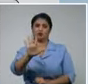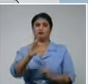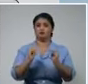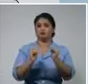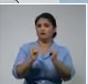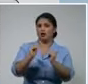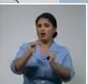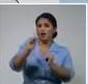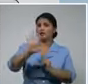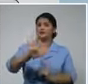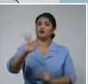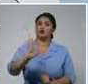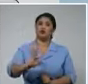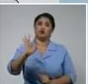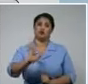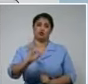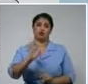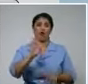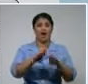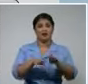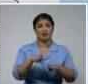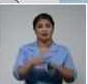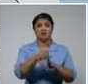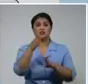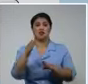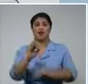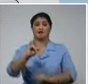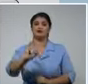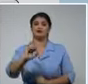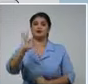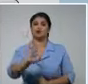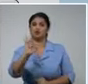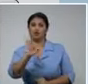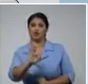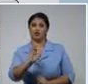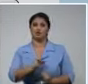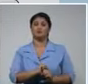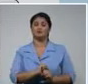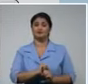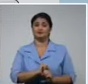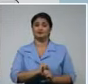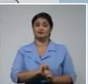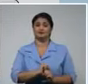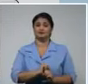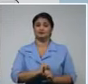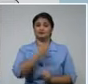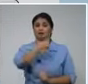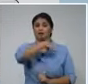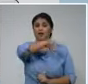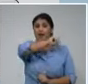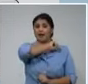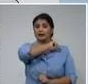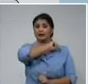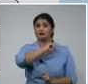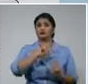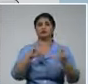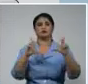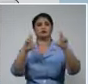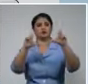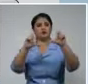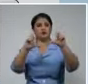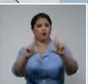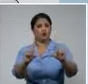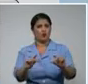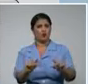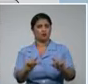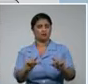en ocasiones de 6. Podemos decir que ayer hubo una disminución en el número de personas